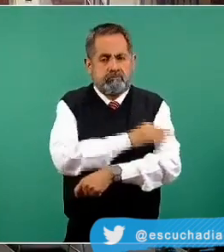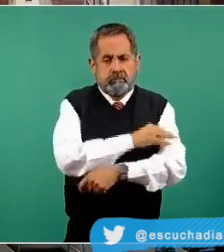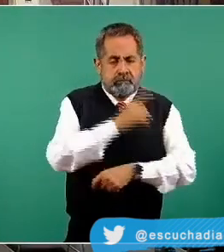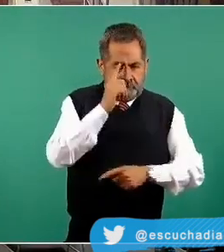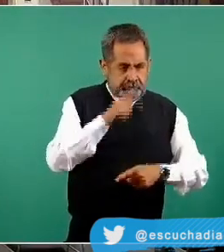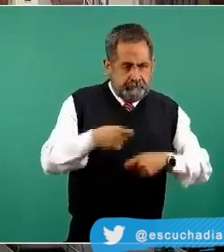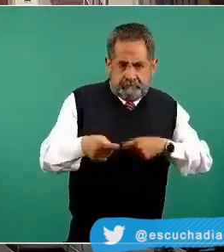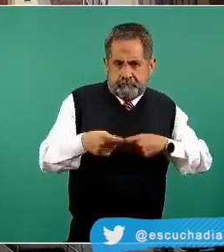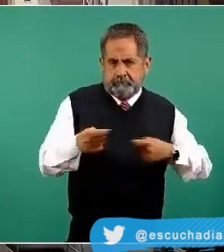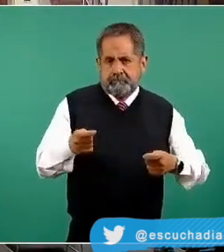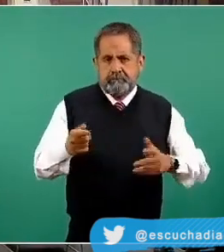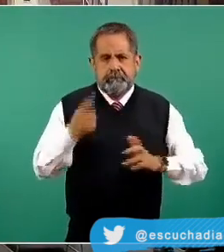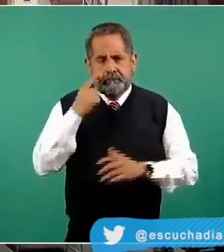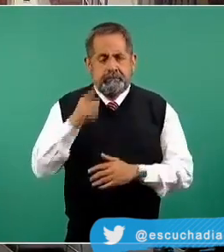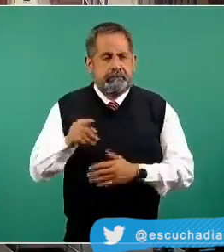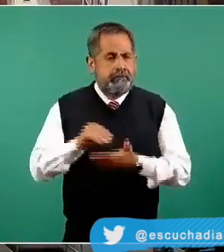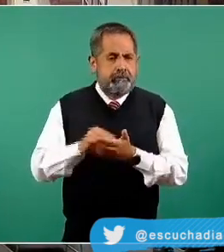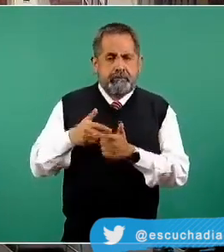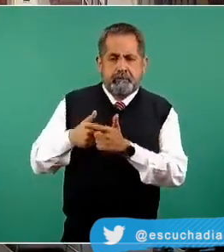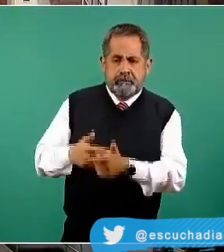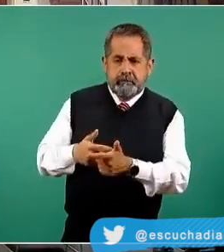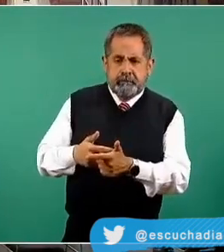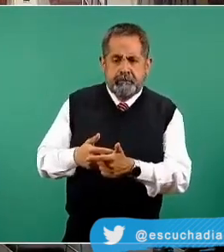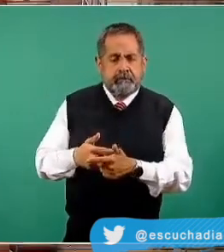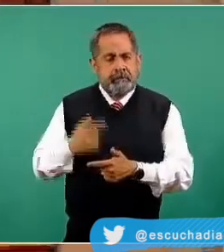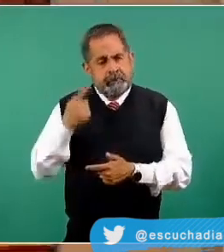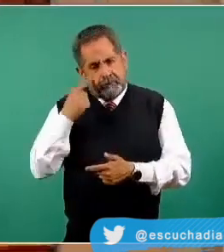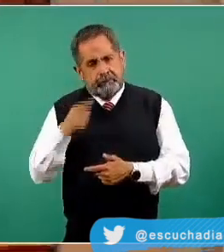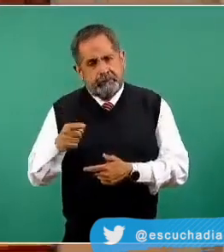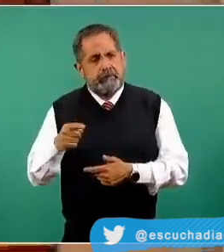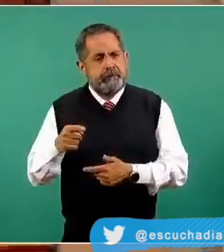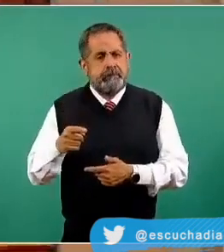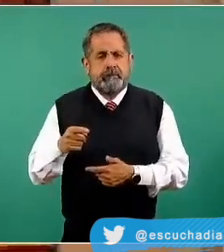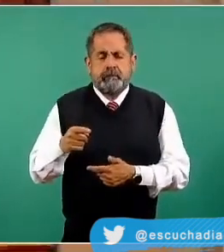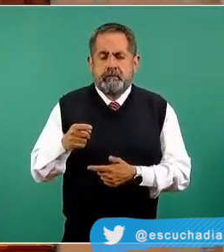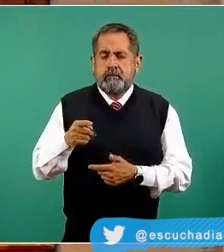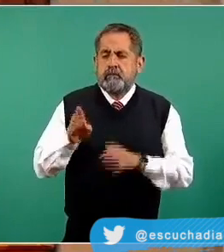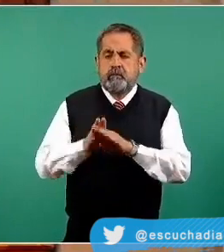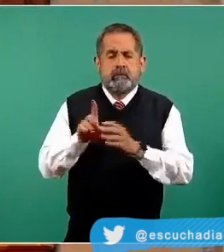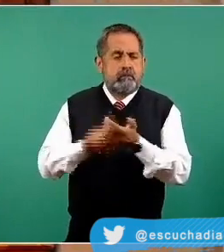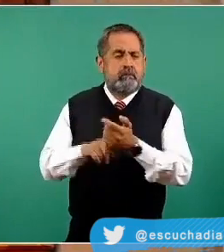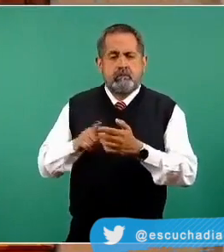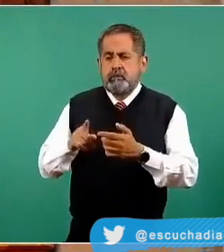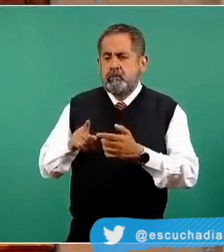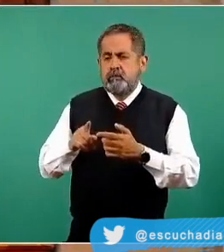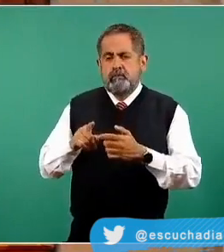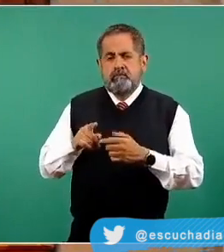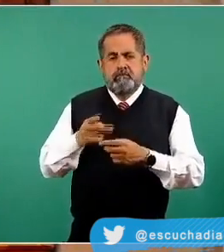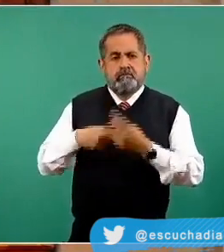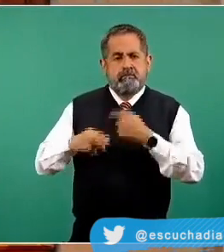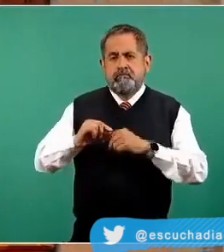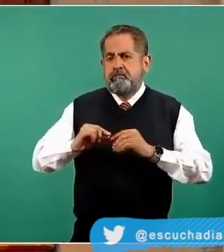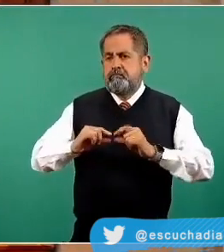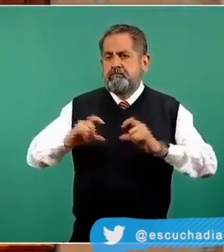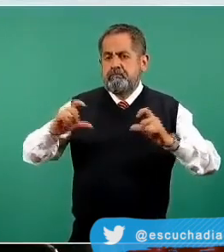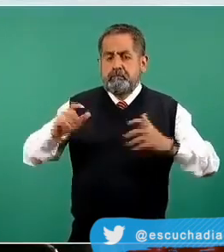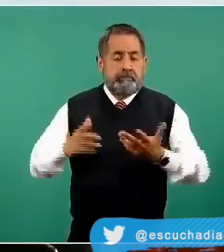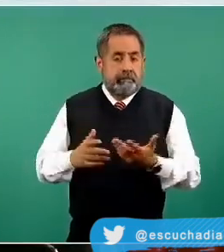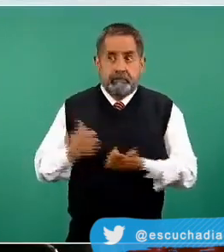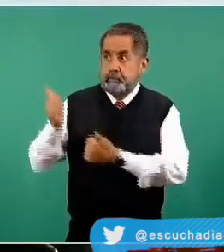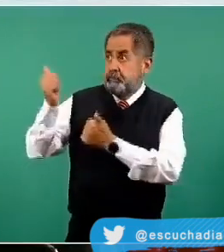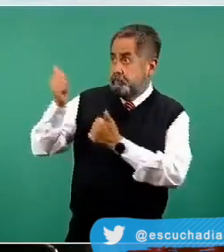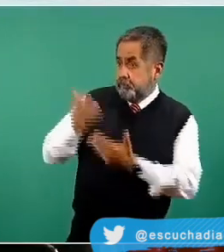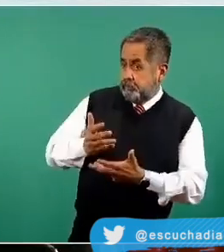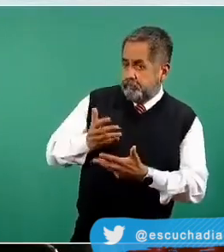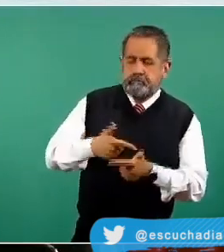la estrategia continúe activa y continúe también presentando esta tendencia ascendente que hemos visto. En la medida que las vacunas sigan